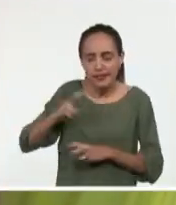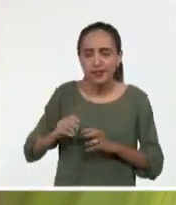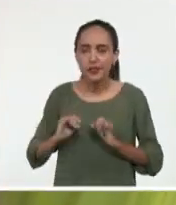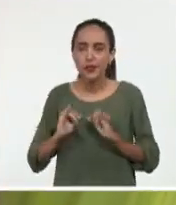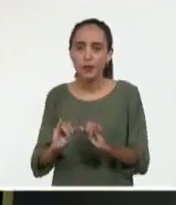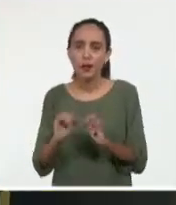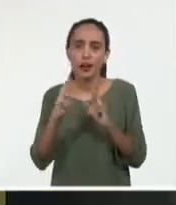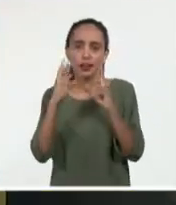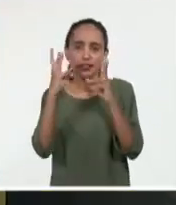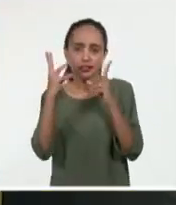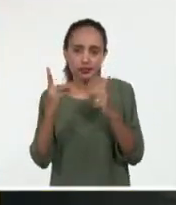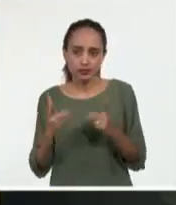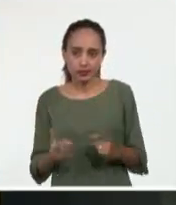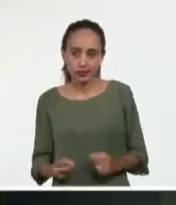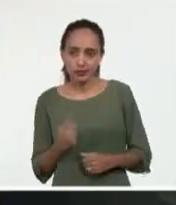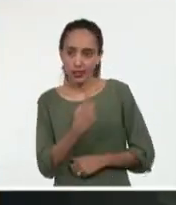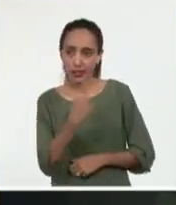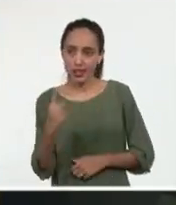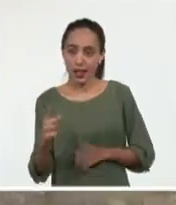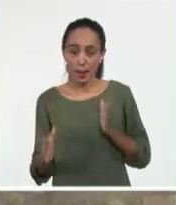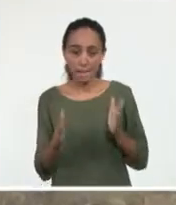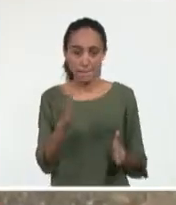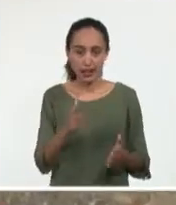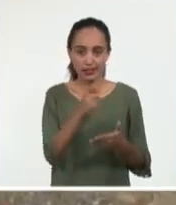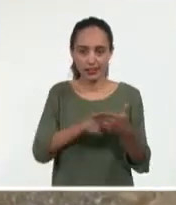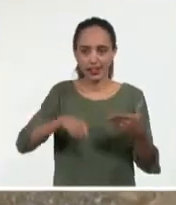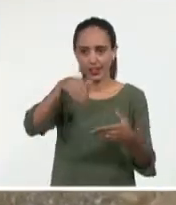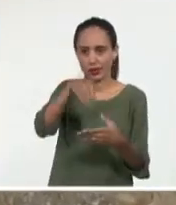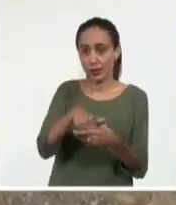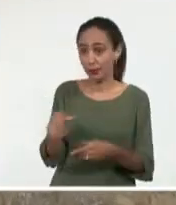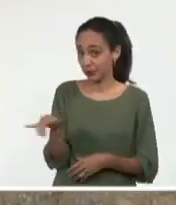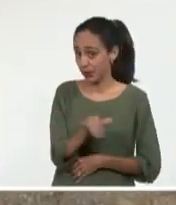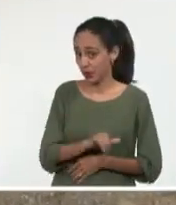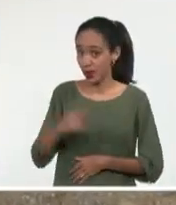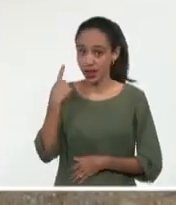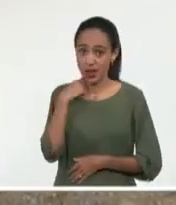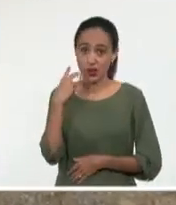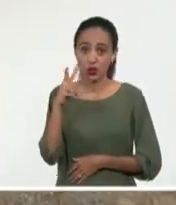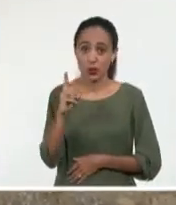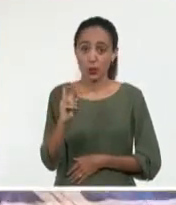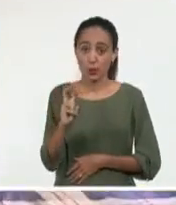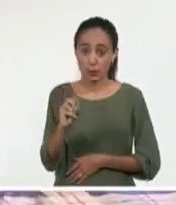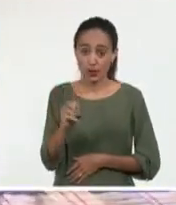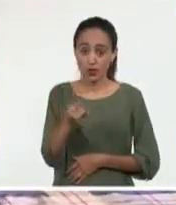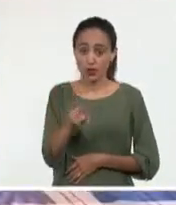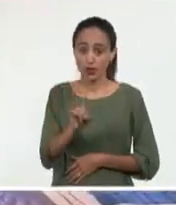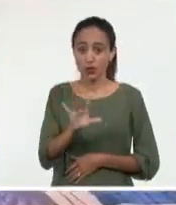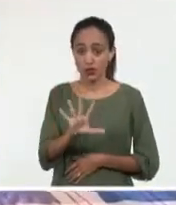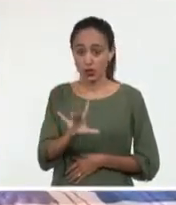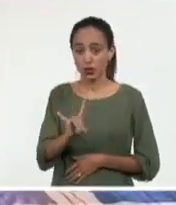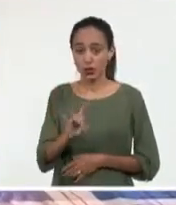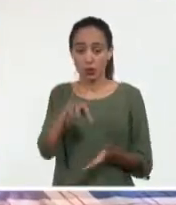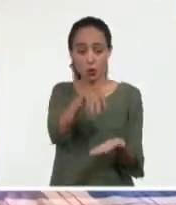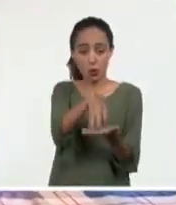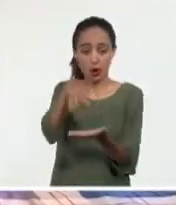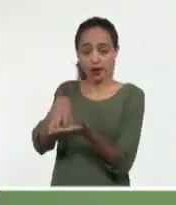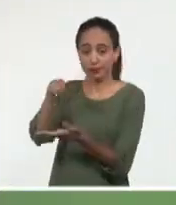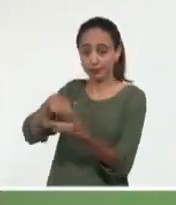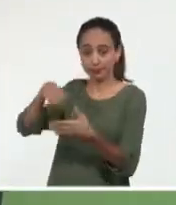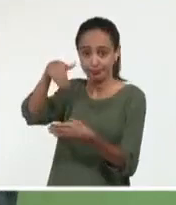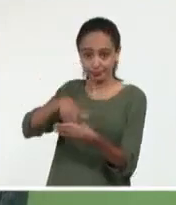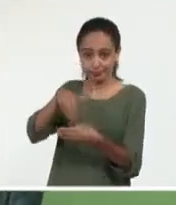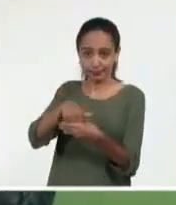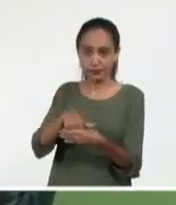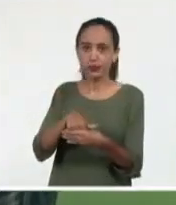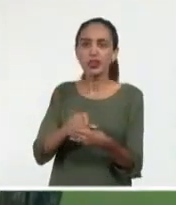los resultados de cada parte electoral. También en los 1.259 colegios electorales del territorio